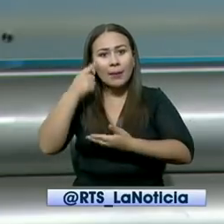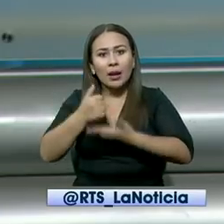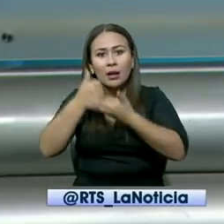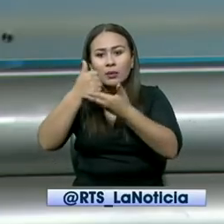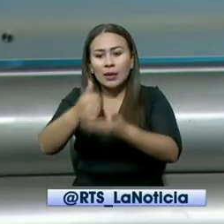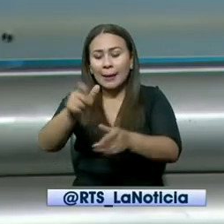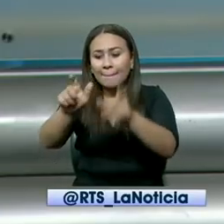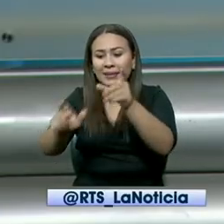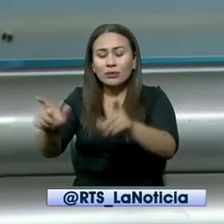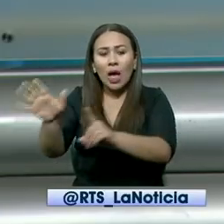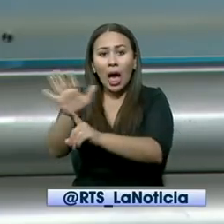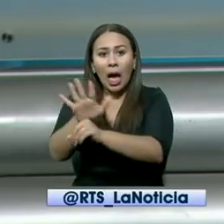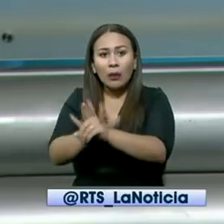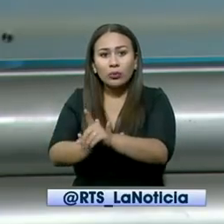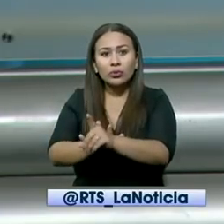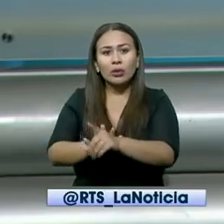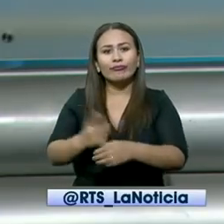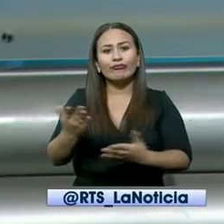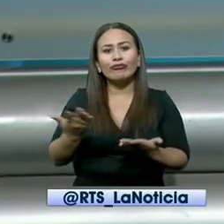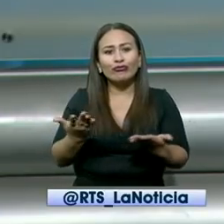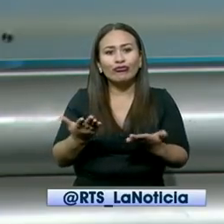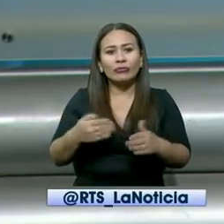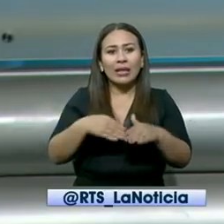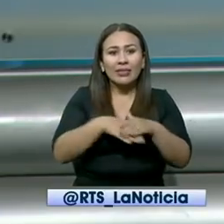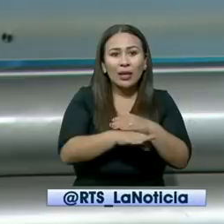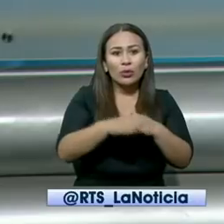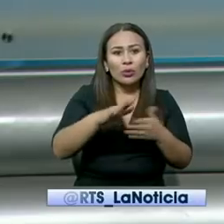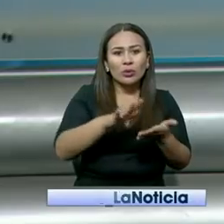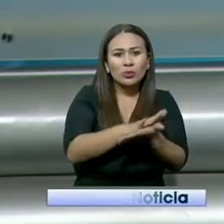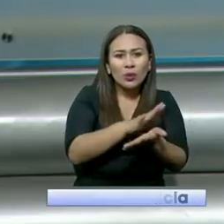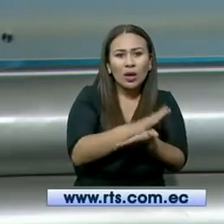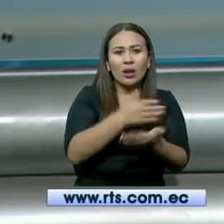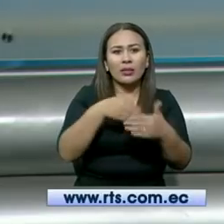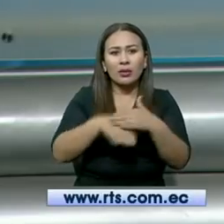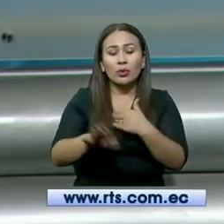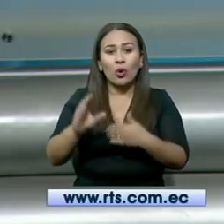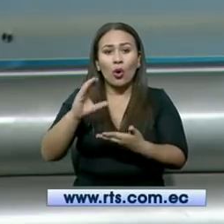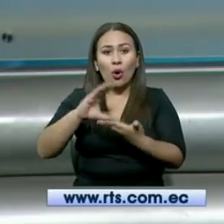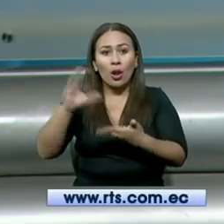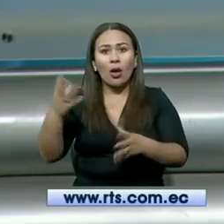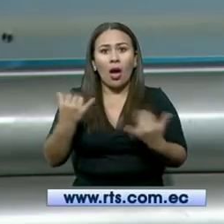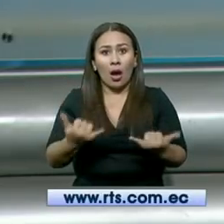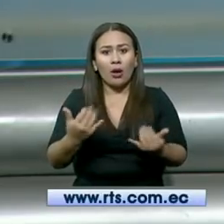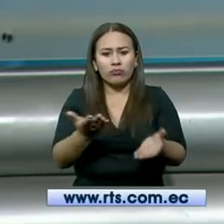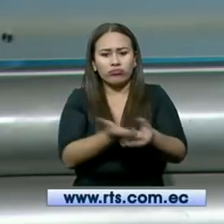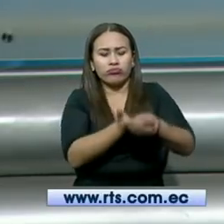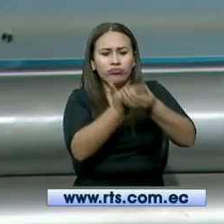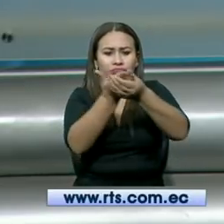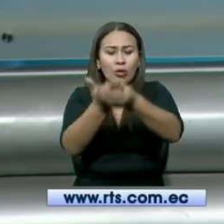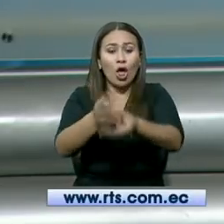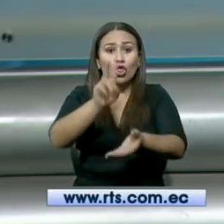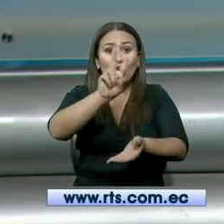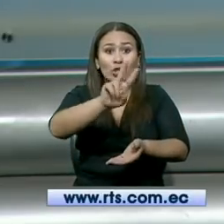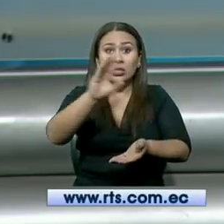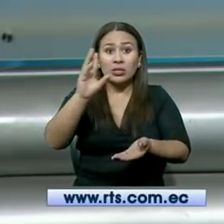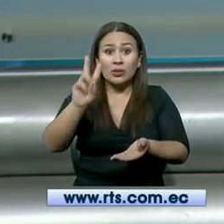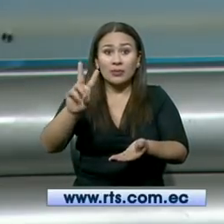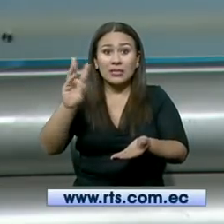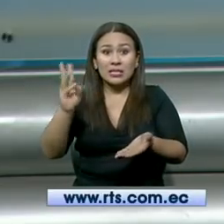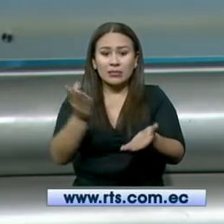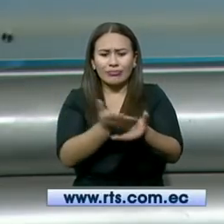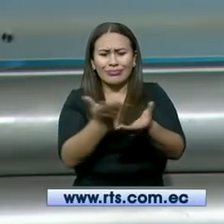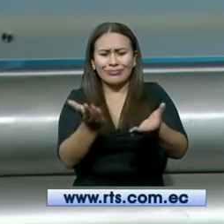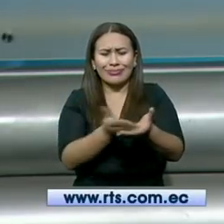violencia sexual en el ámbito educativo. 256 sumarios a docentes acusados de abuso fueron